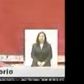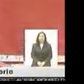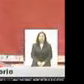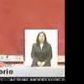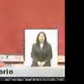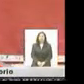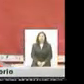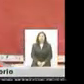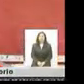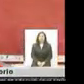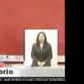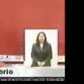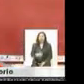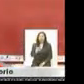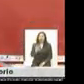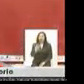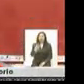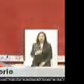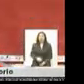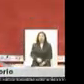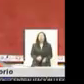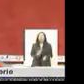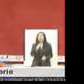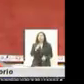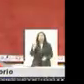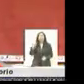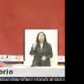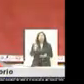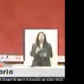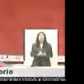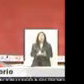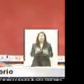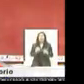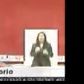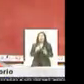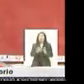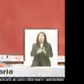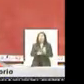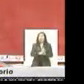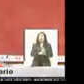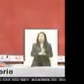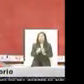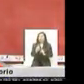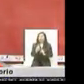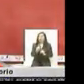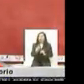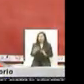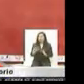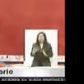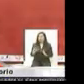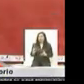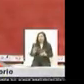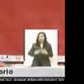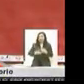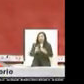Pregunta número 34. Para que el ministro diga cuáles son las razones por las que, vía Decreto Legislativo 1129,